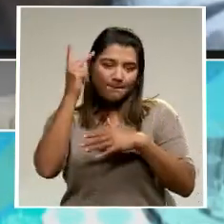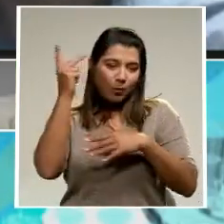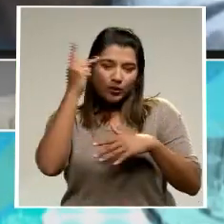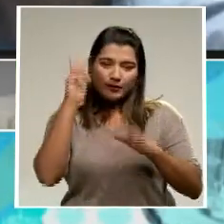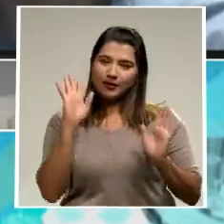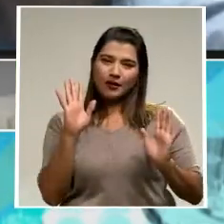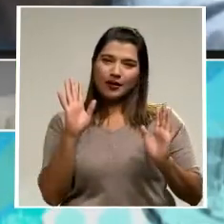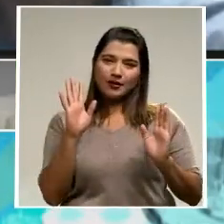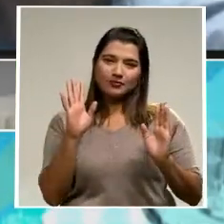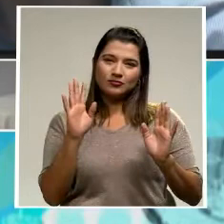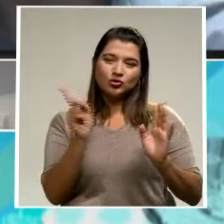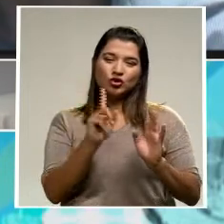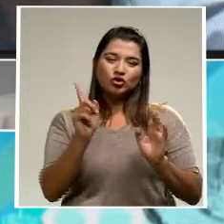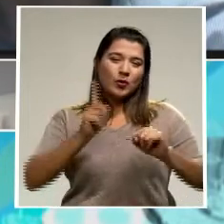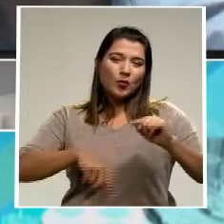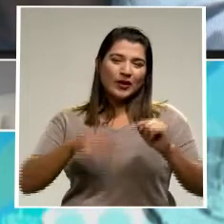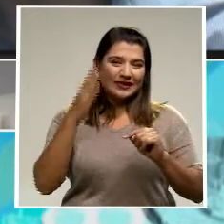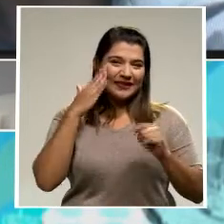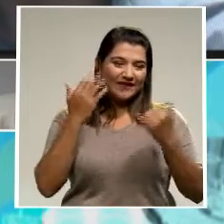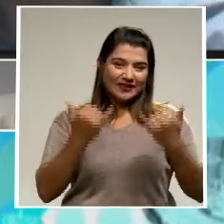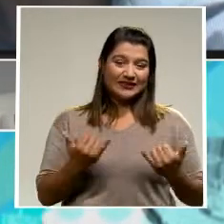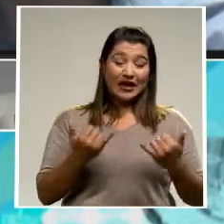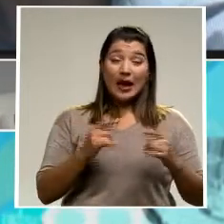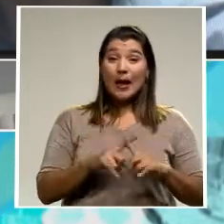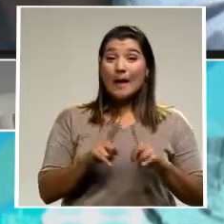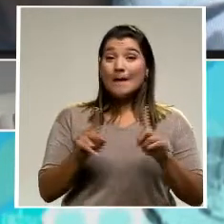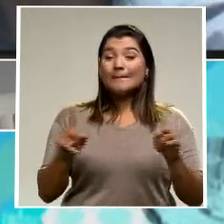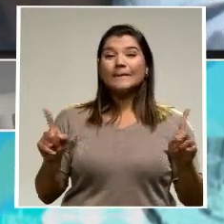ahora, es improbable una tercera